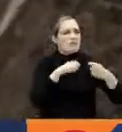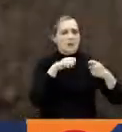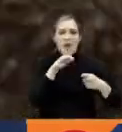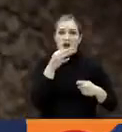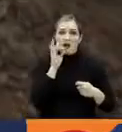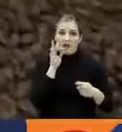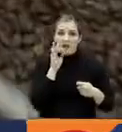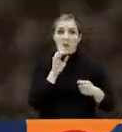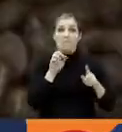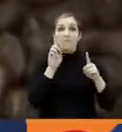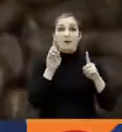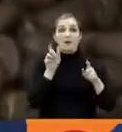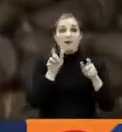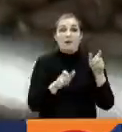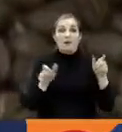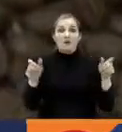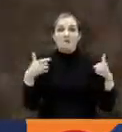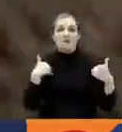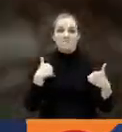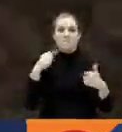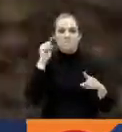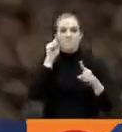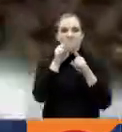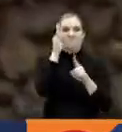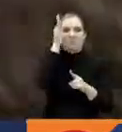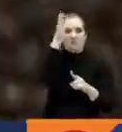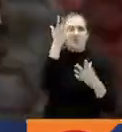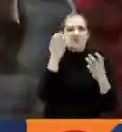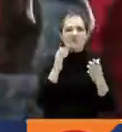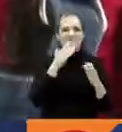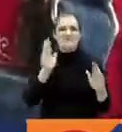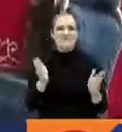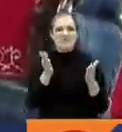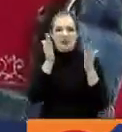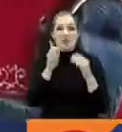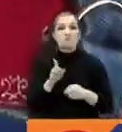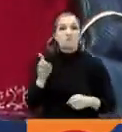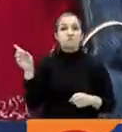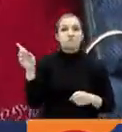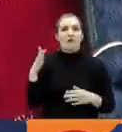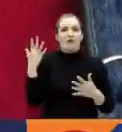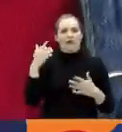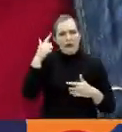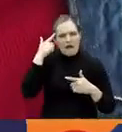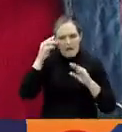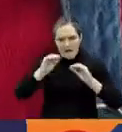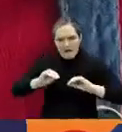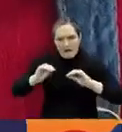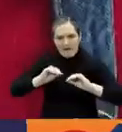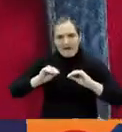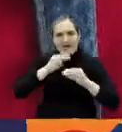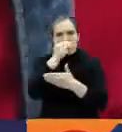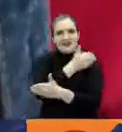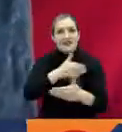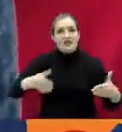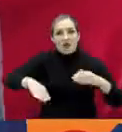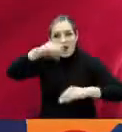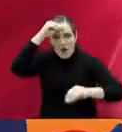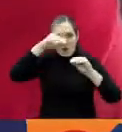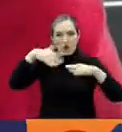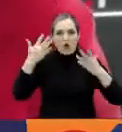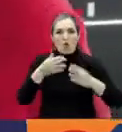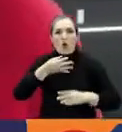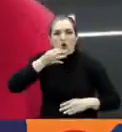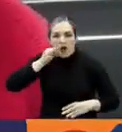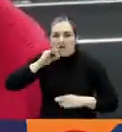producto, hoy sus habitantes le apuestan al futuro. Allí se creó una escuela cafetera. Los niños aprenden y